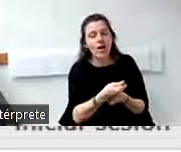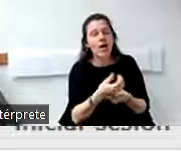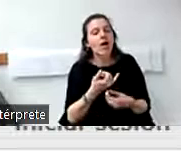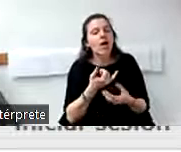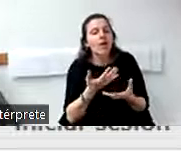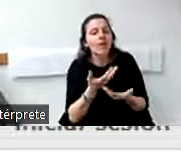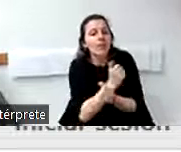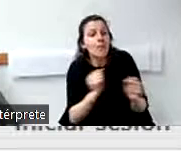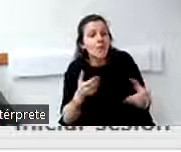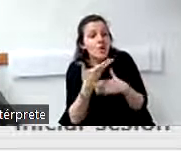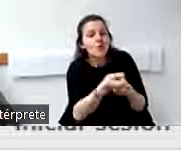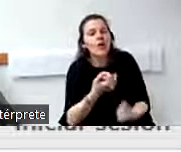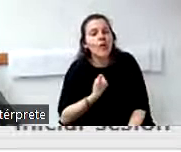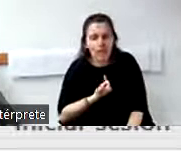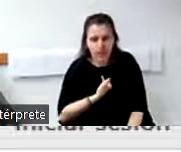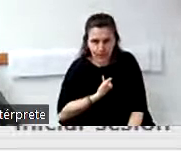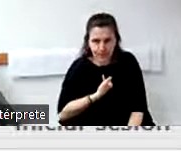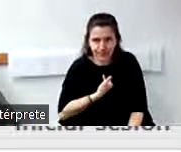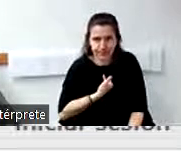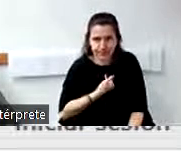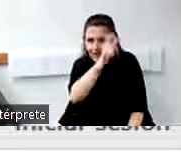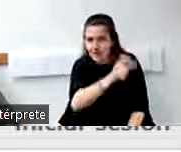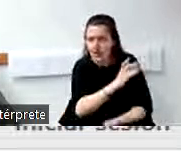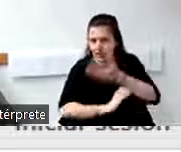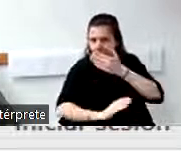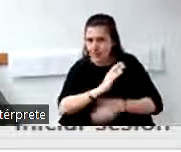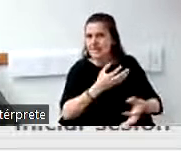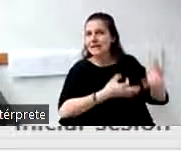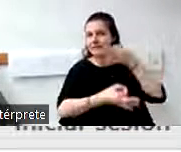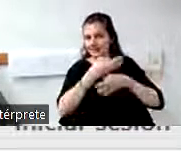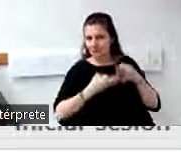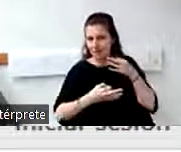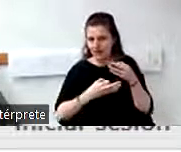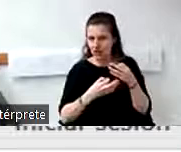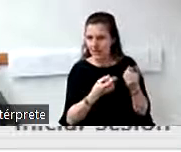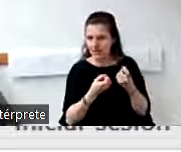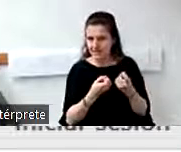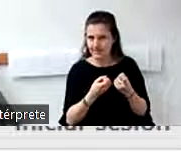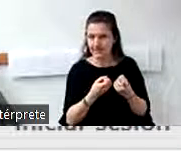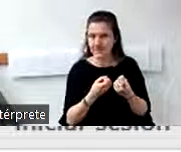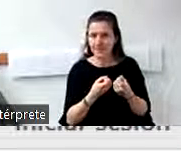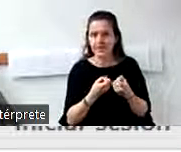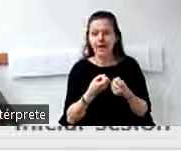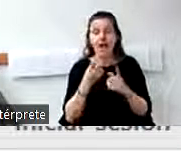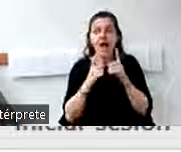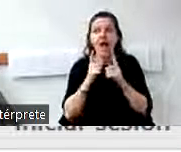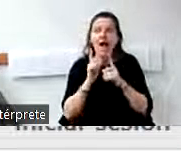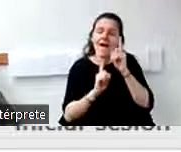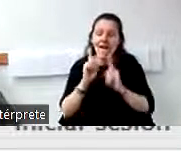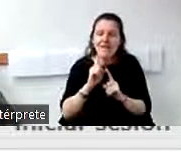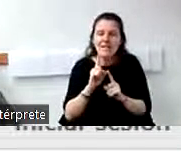Y cómo. Falta de empatía. A veces cuando la empatía está, buscamos